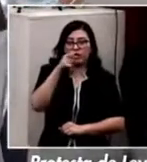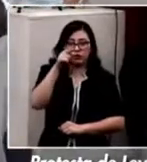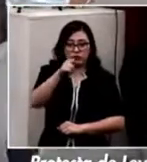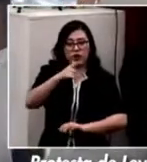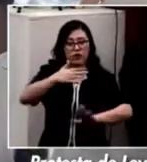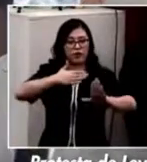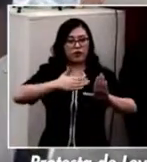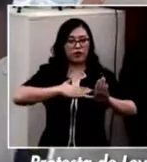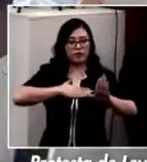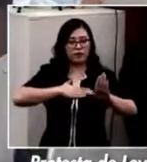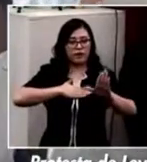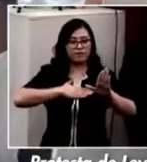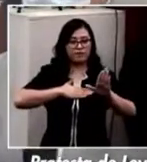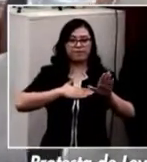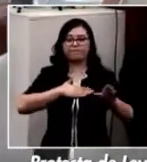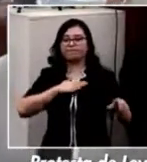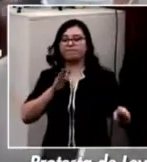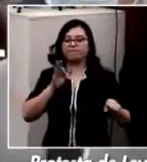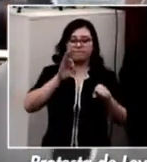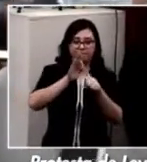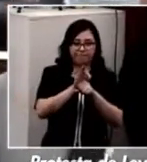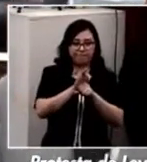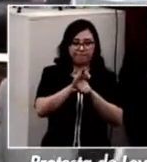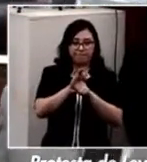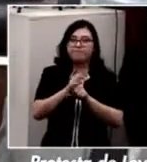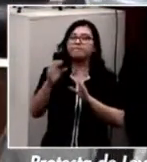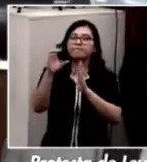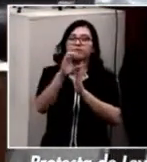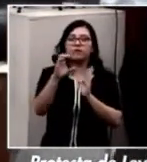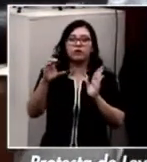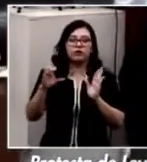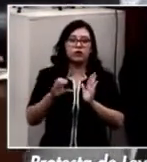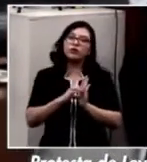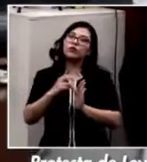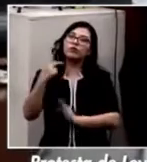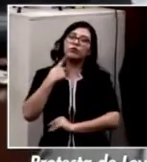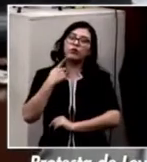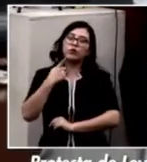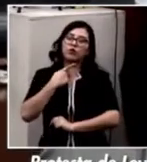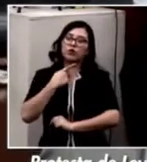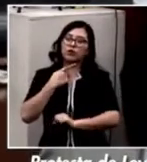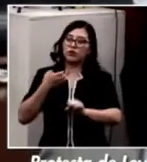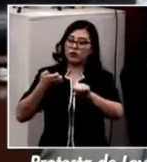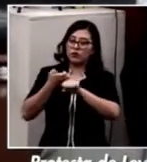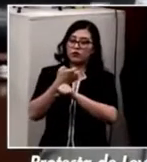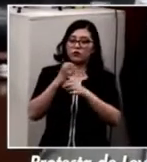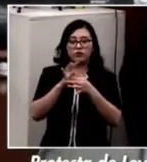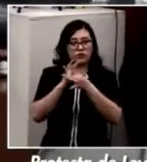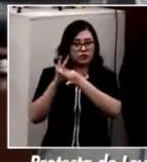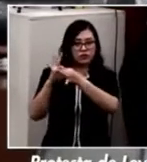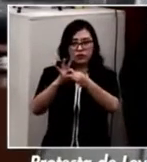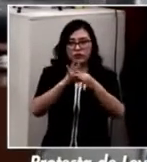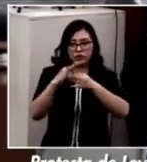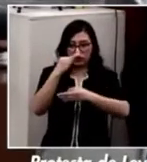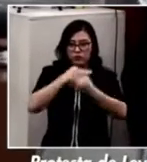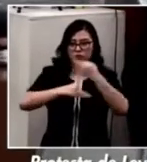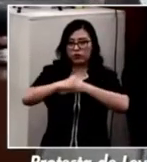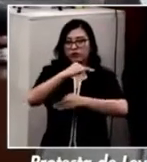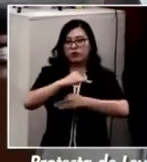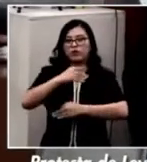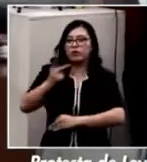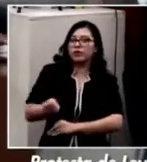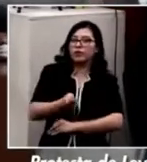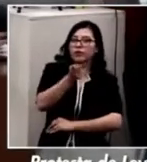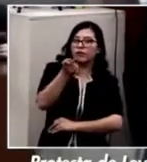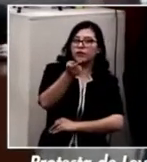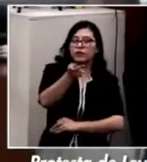Para servirte, un abrazo de regreso. Gracias. Es el fiscal general, don José Luis Ruiz Contreras. ¿Ya lo escucharon? No habrá en